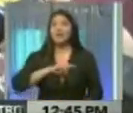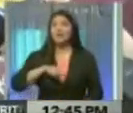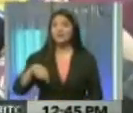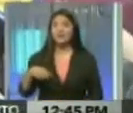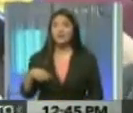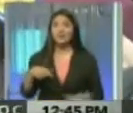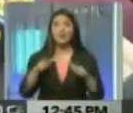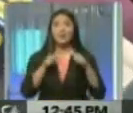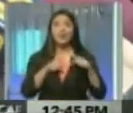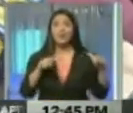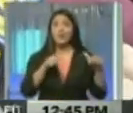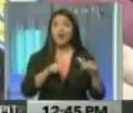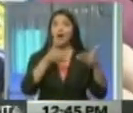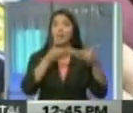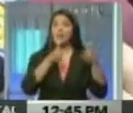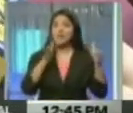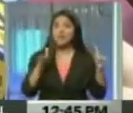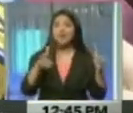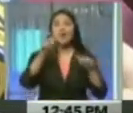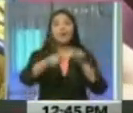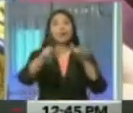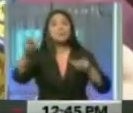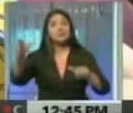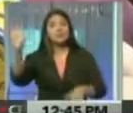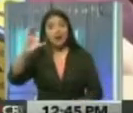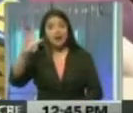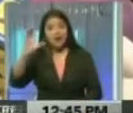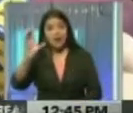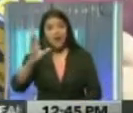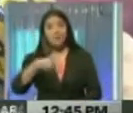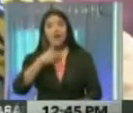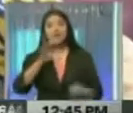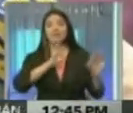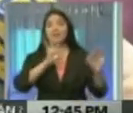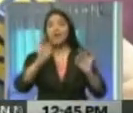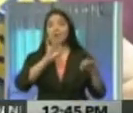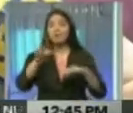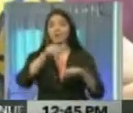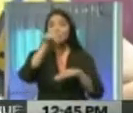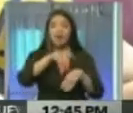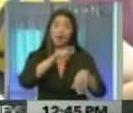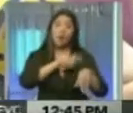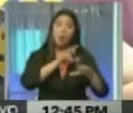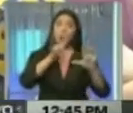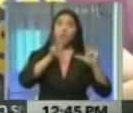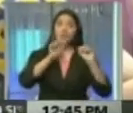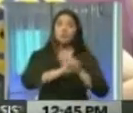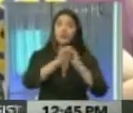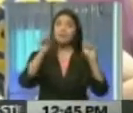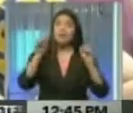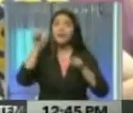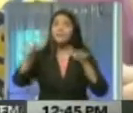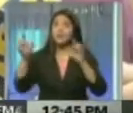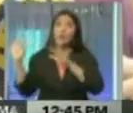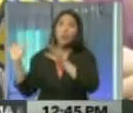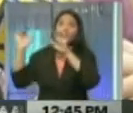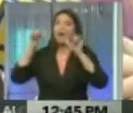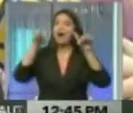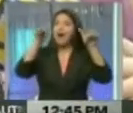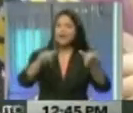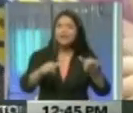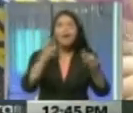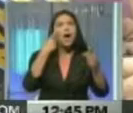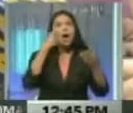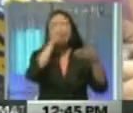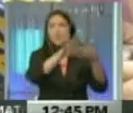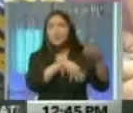de las taquillas que tenemos abiertas para el público caraqueño en el Teatro Nacional. Desde las 8 de la mañana la gente se vino con su grilla armada, la